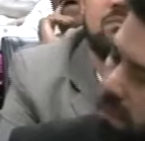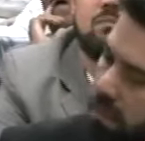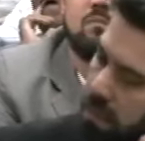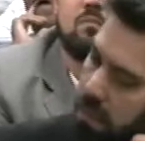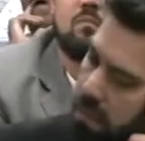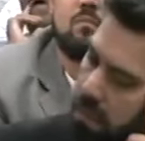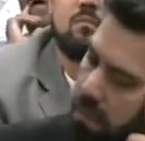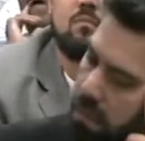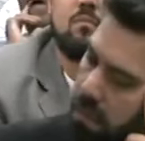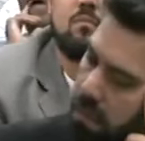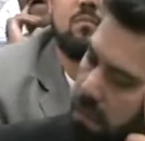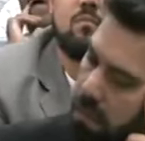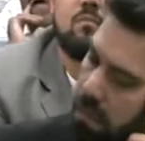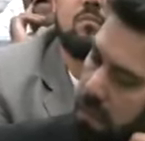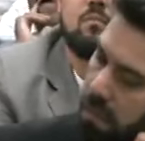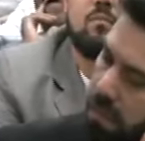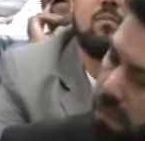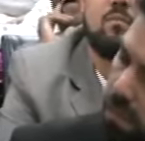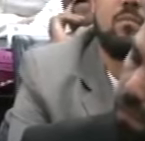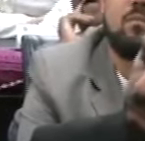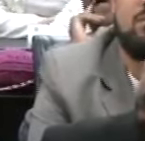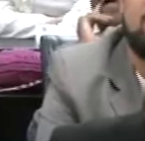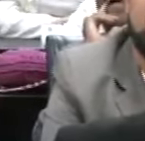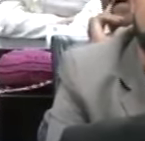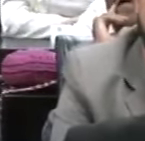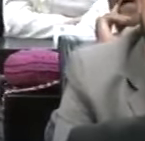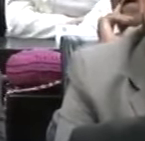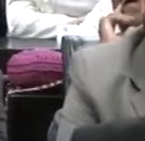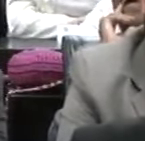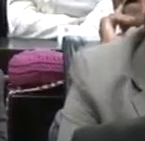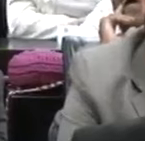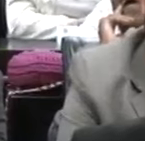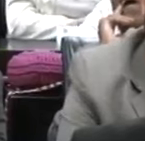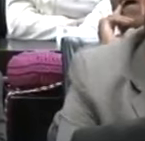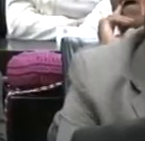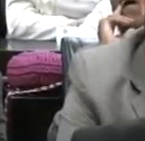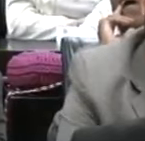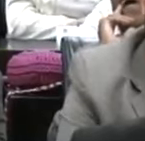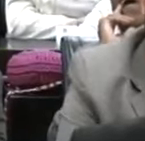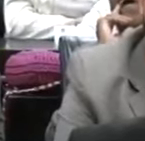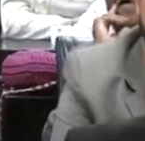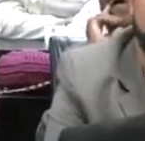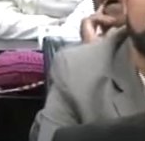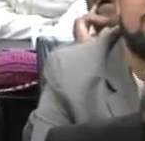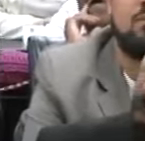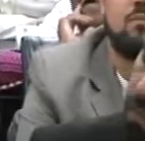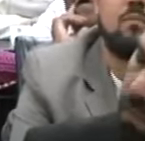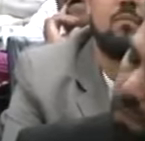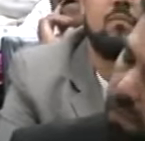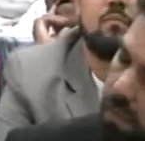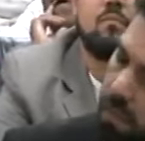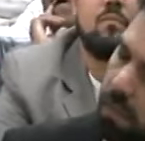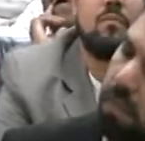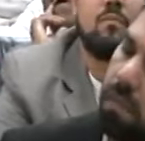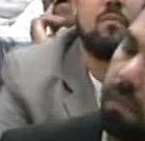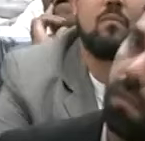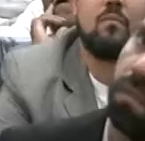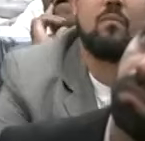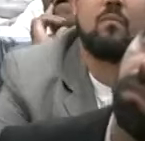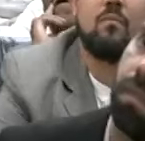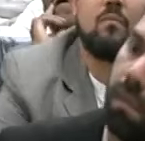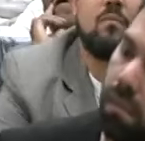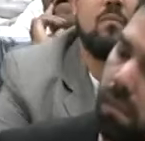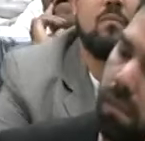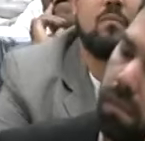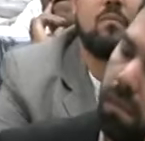concluir. Nosotros nos comprometemos a seguir trabajando en nuevas leyes que aborden las necesidades de